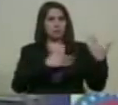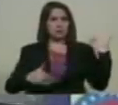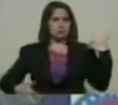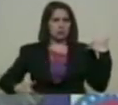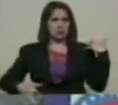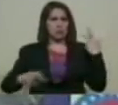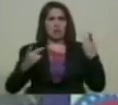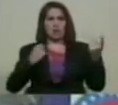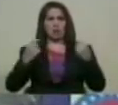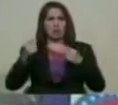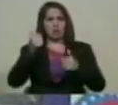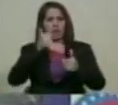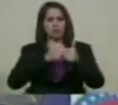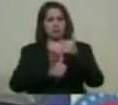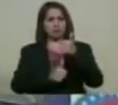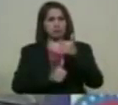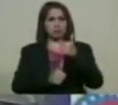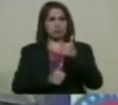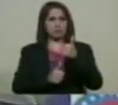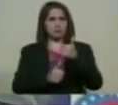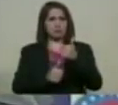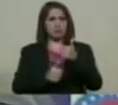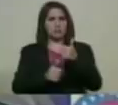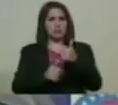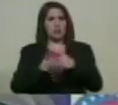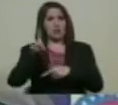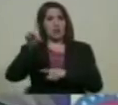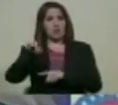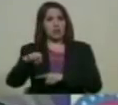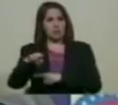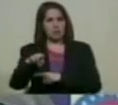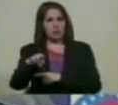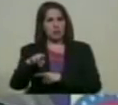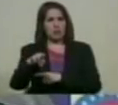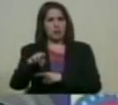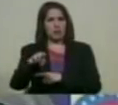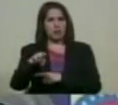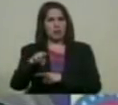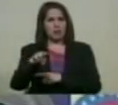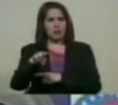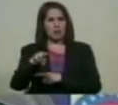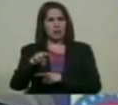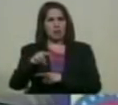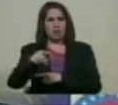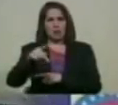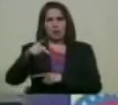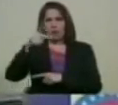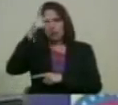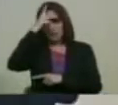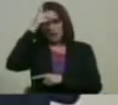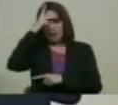de Economía y mediocampista de la selección de Marruecos, Tarek El Aissami.